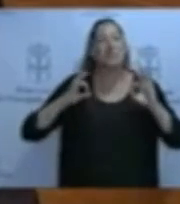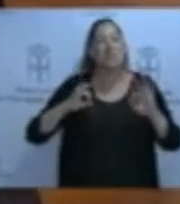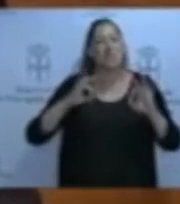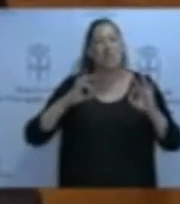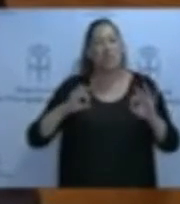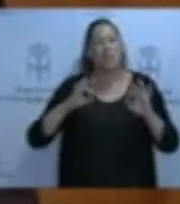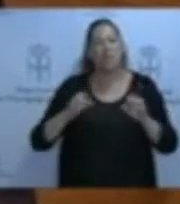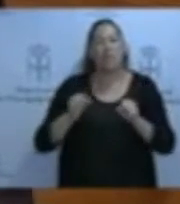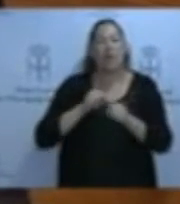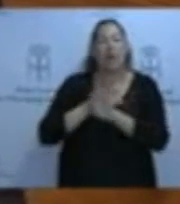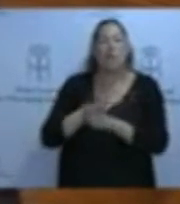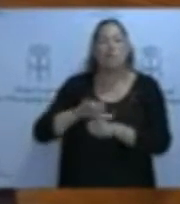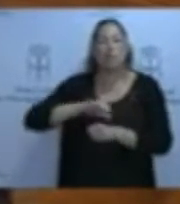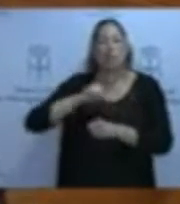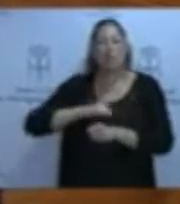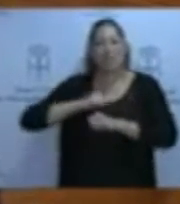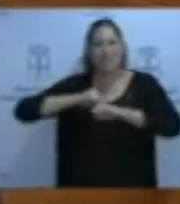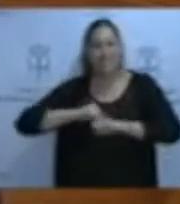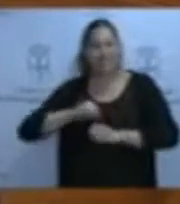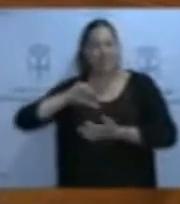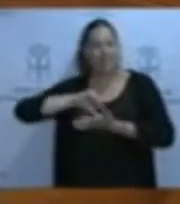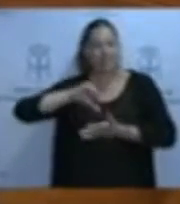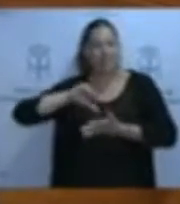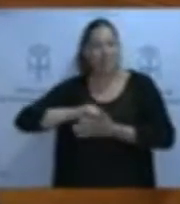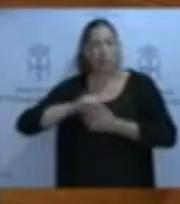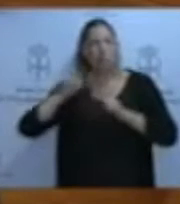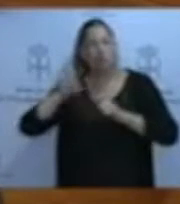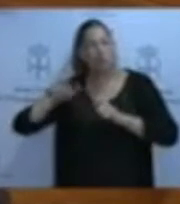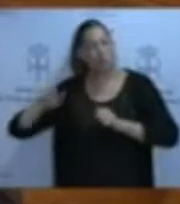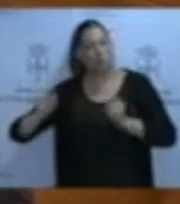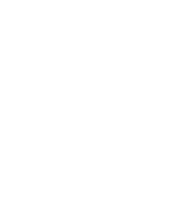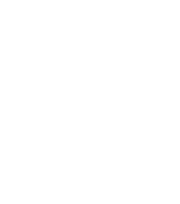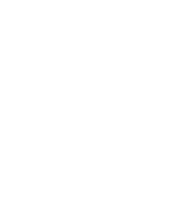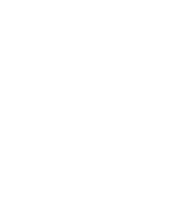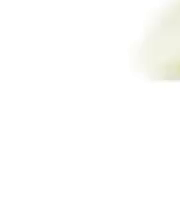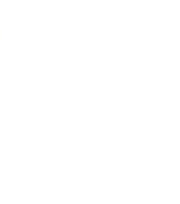en el ámbito de las residencias y centros para personas mayores. Muchas gracias.